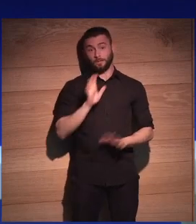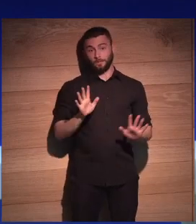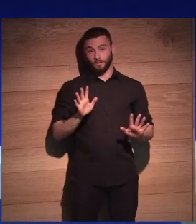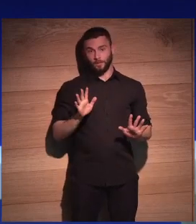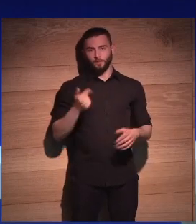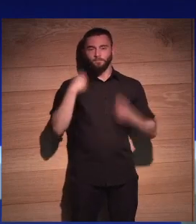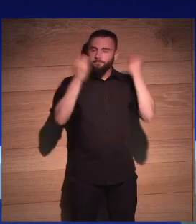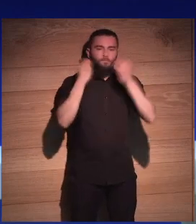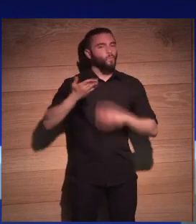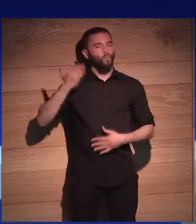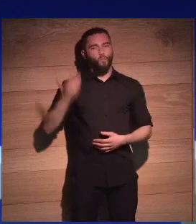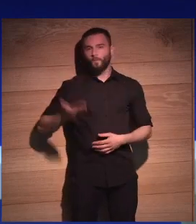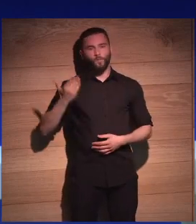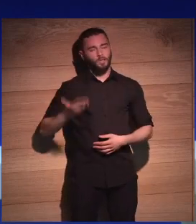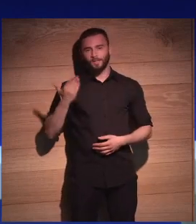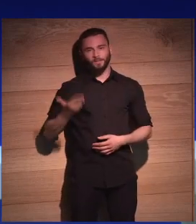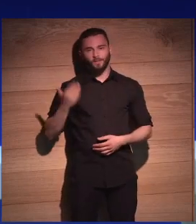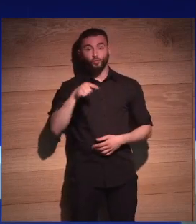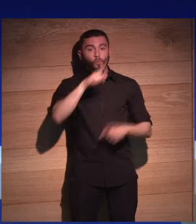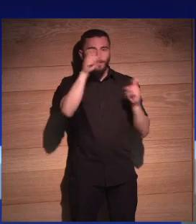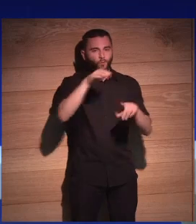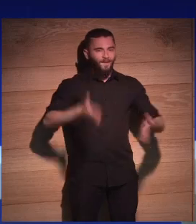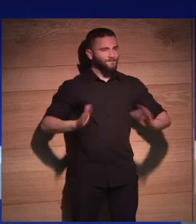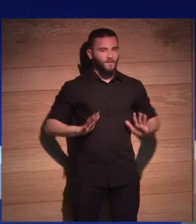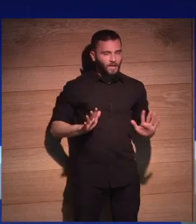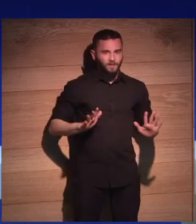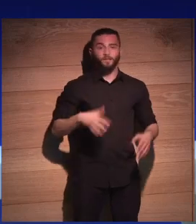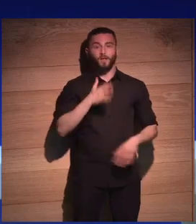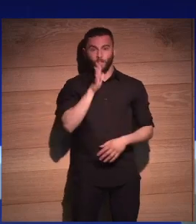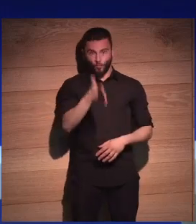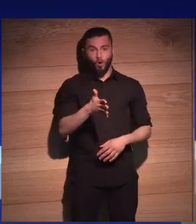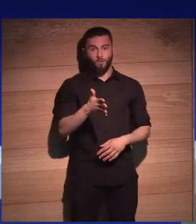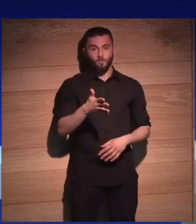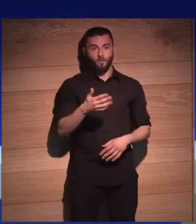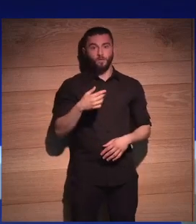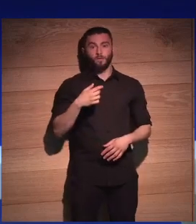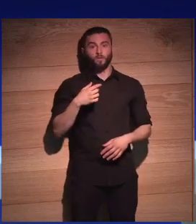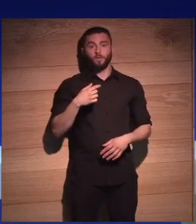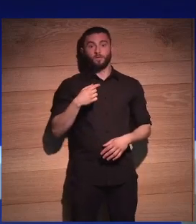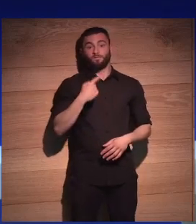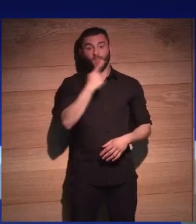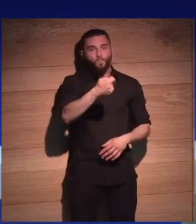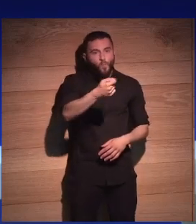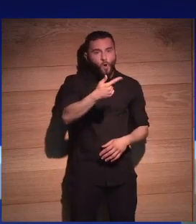muy importante. Me encanta tu pregunta porque creo que nos hace suficiente hincapié, cuanto más se haga, mejor.